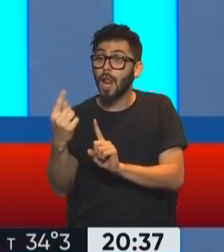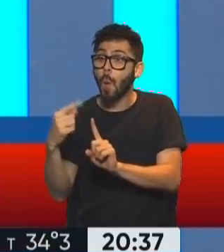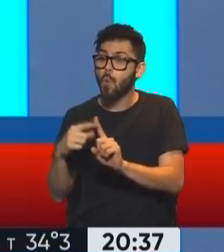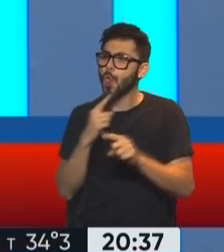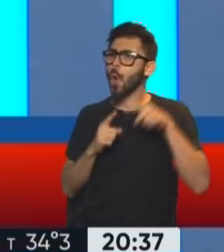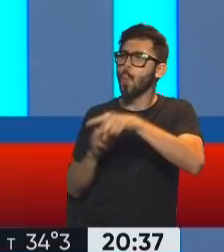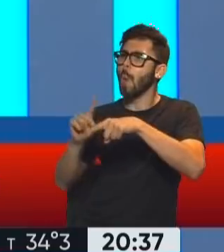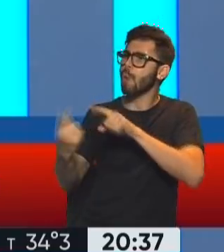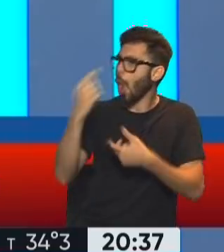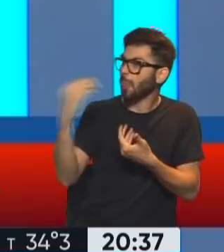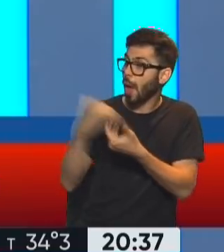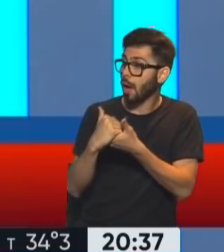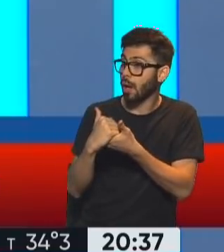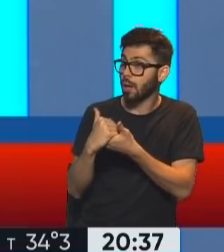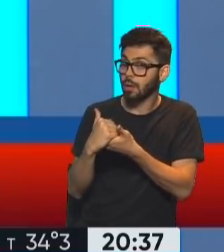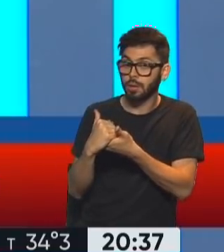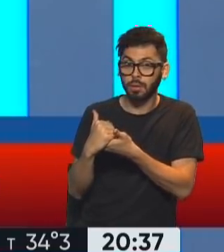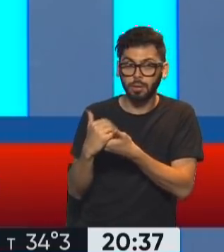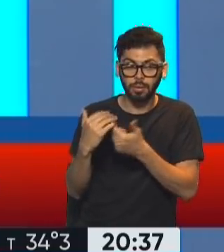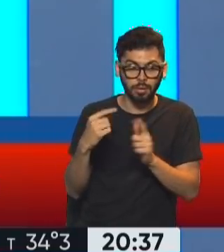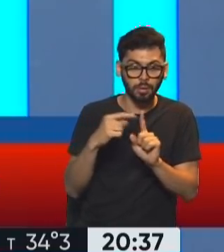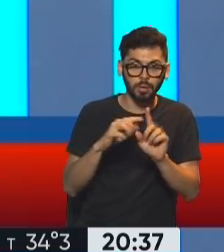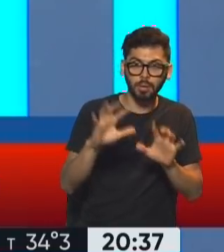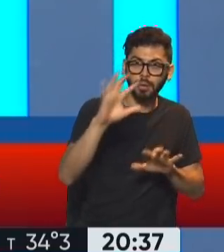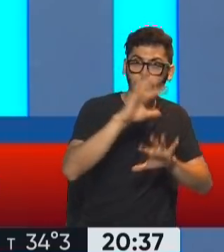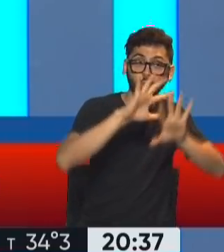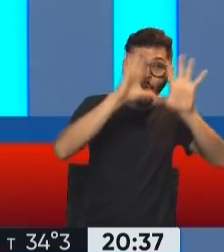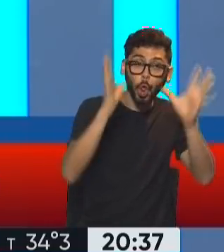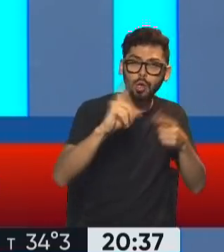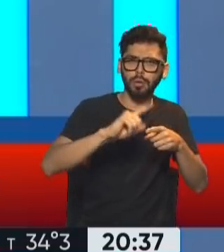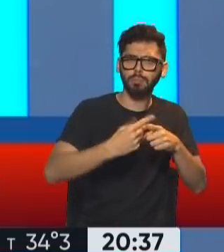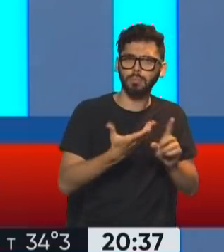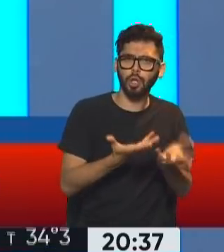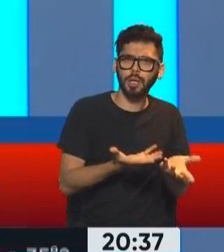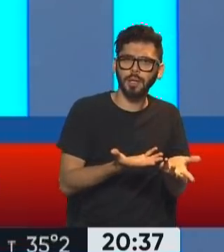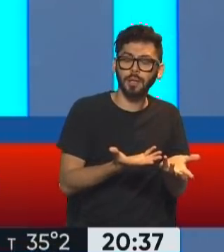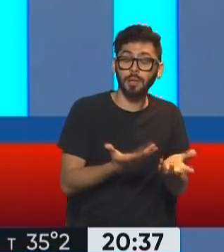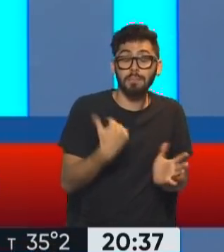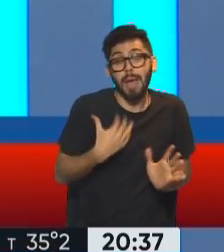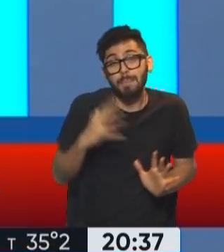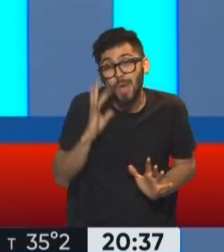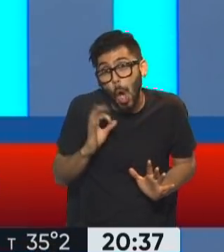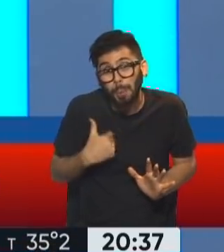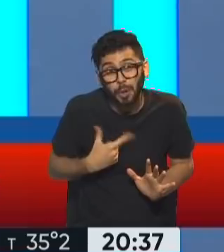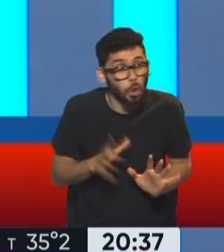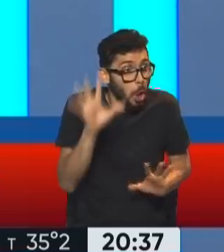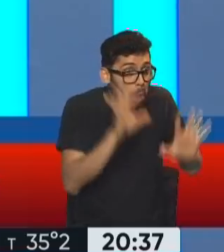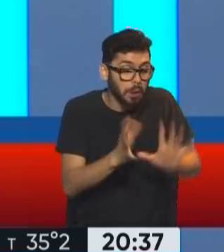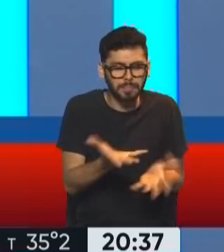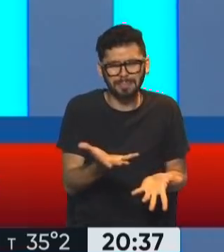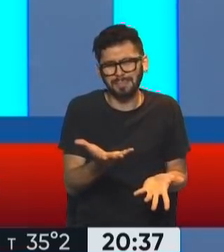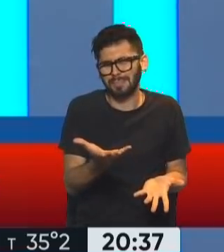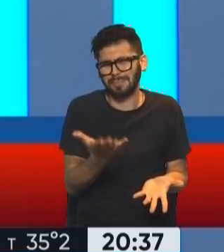cuando en realidad todo el acto que montaron es un acto político y, en mi opinión, verdaderamente